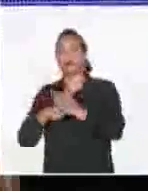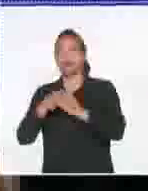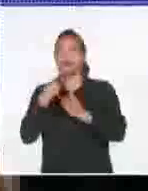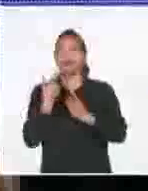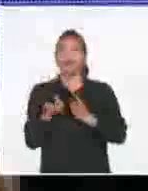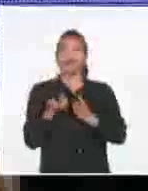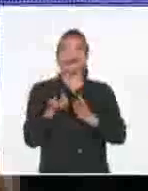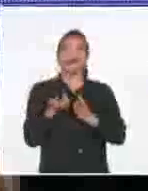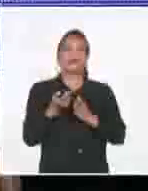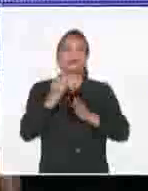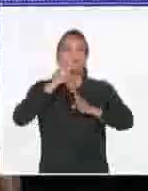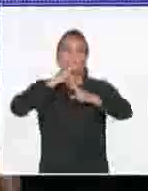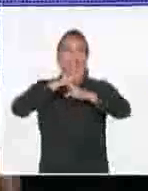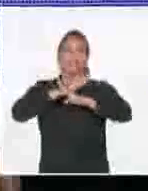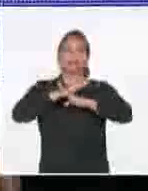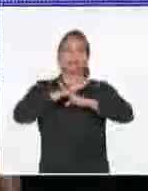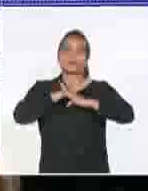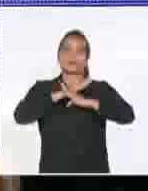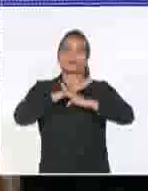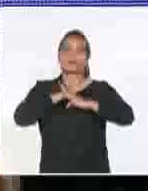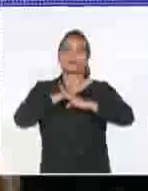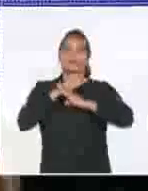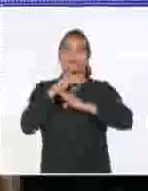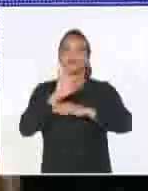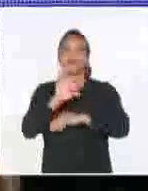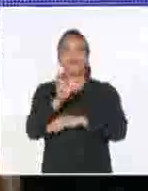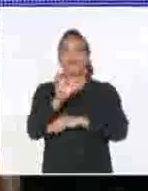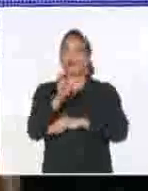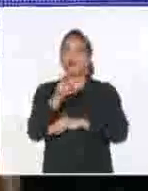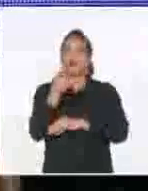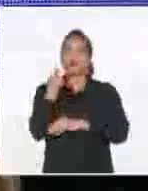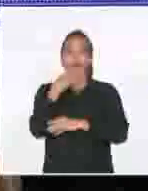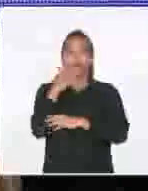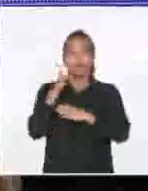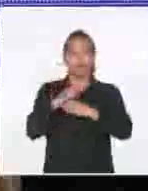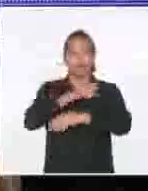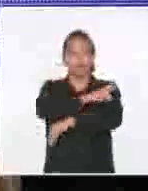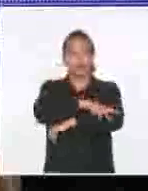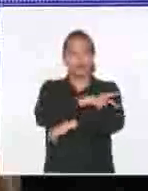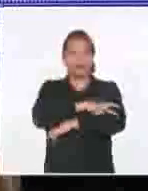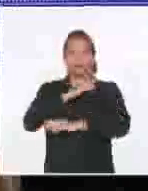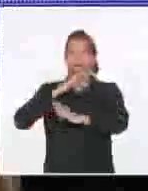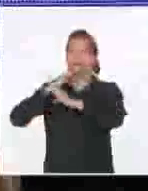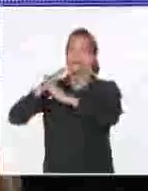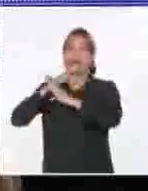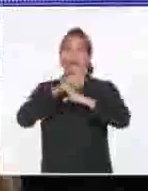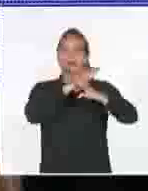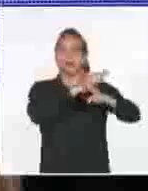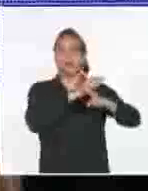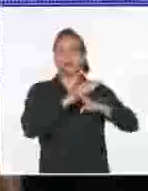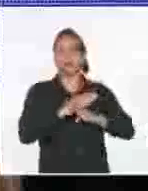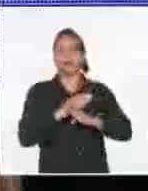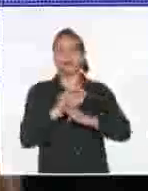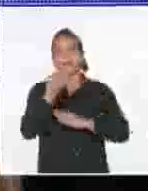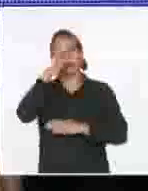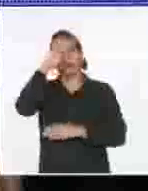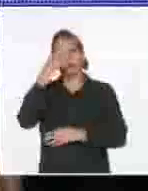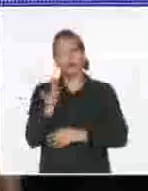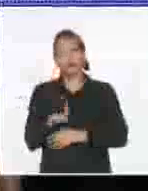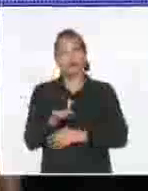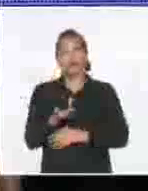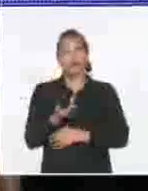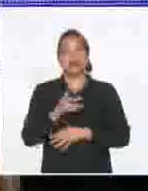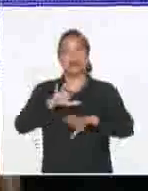servicios por parte de bancos extranjeros. Hay decenas de embajadas cubanas que no tienen hoy